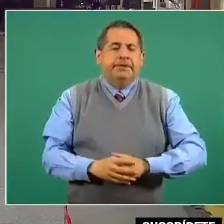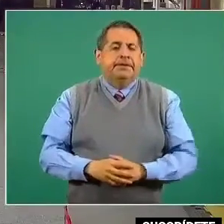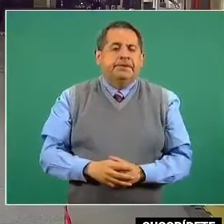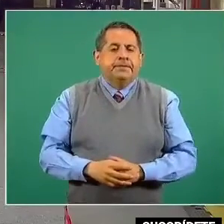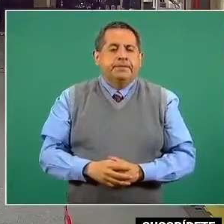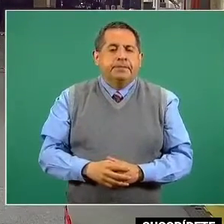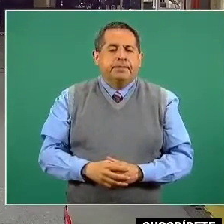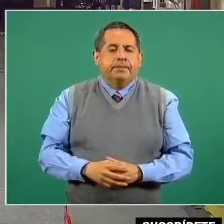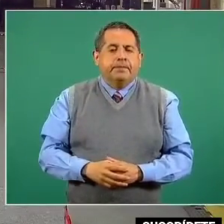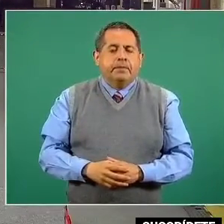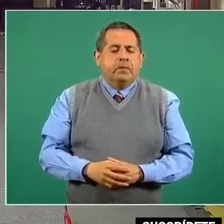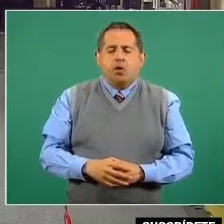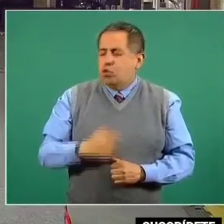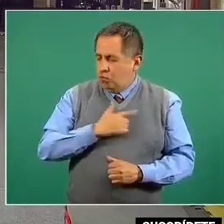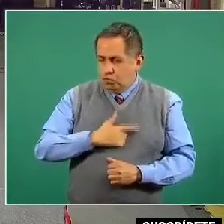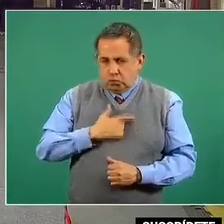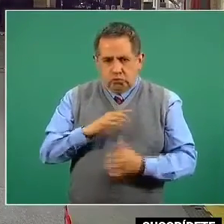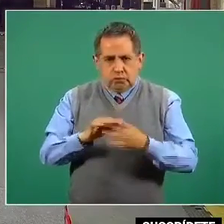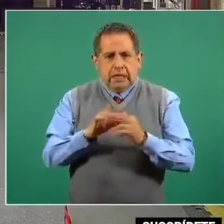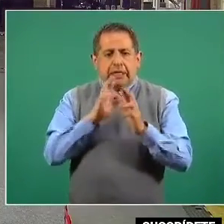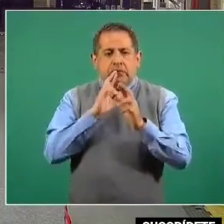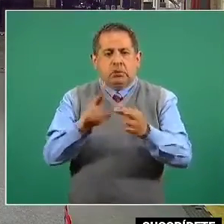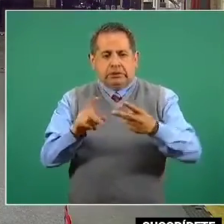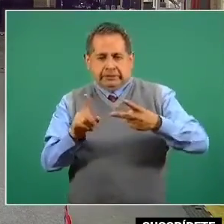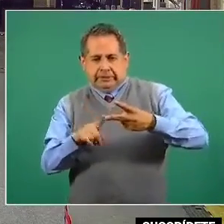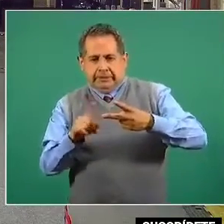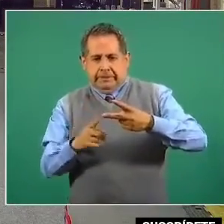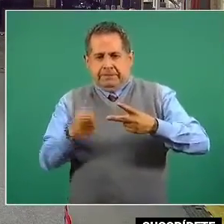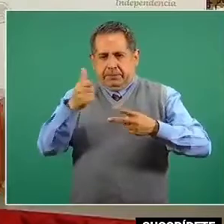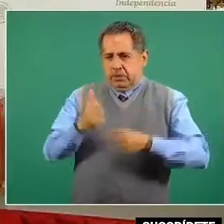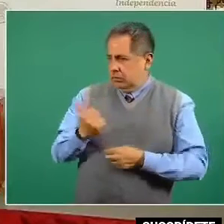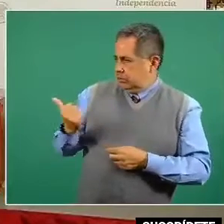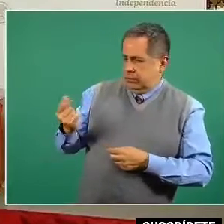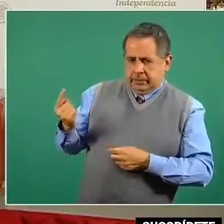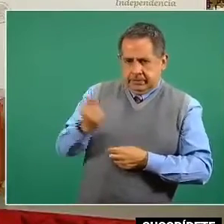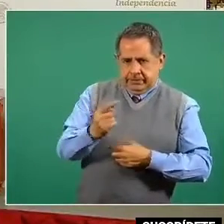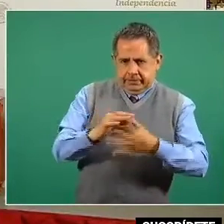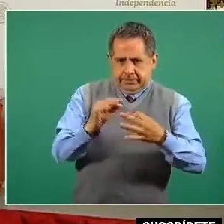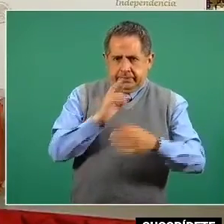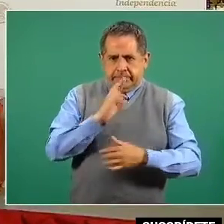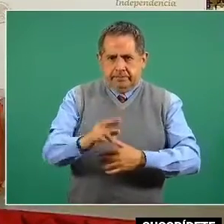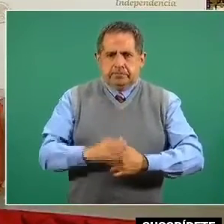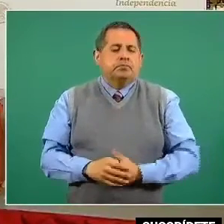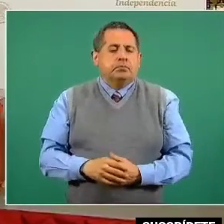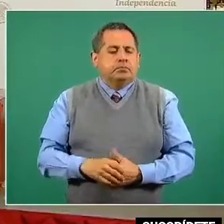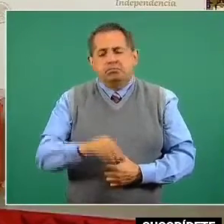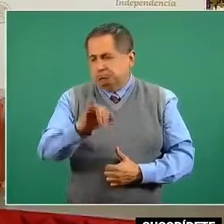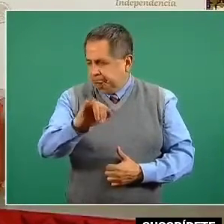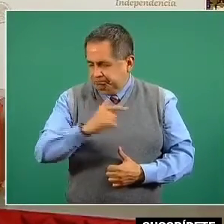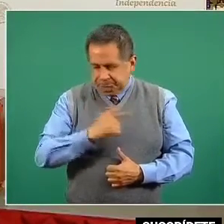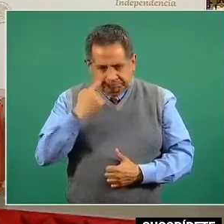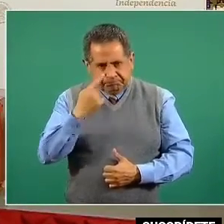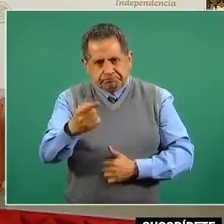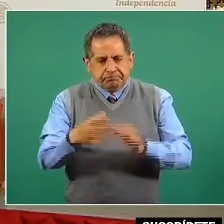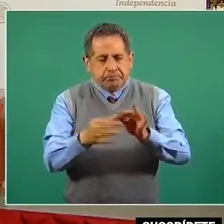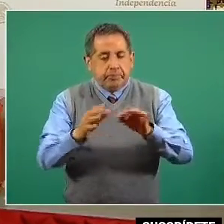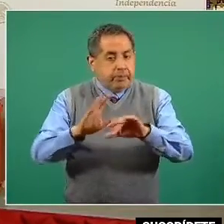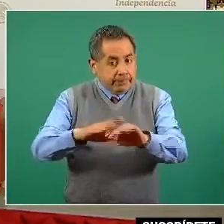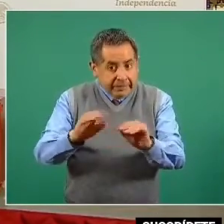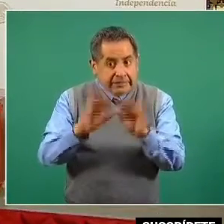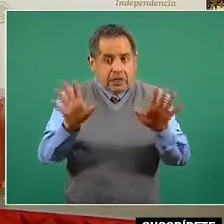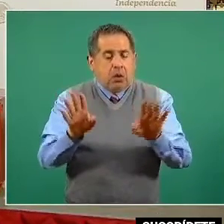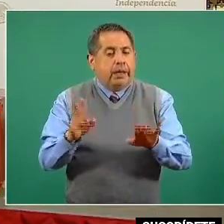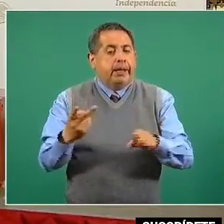Vamos a abordar la segunda pregunta. Le pido al doctor Alomía si nos comenta, por favor. Sí, con mucho gusto. De hecho, para aclarar en